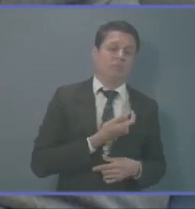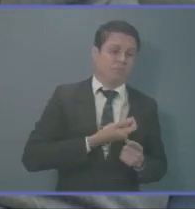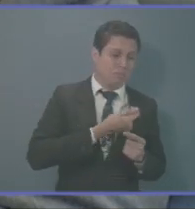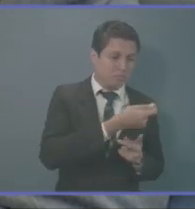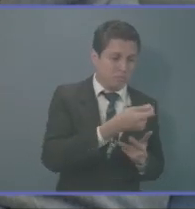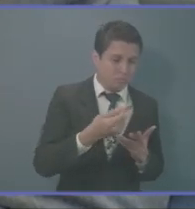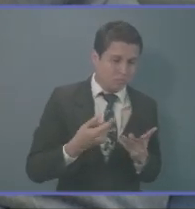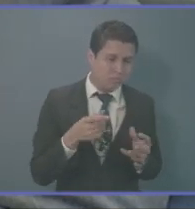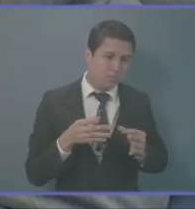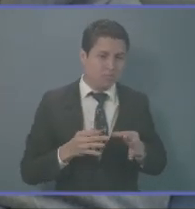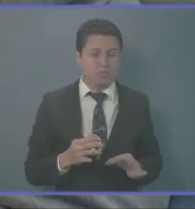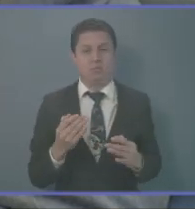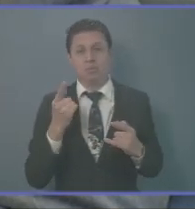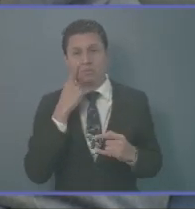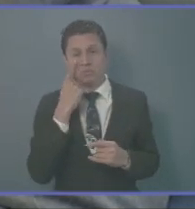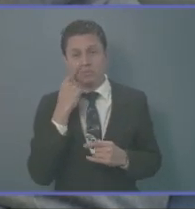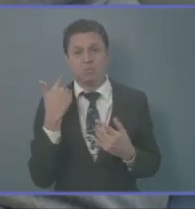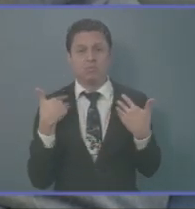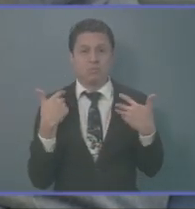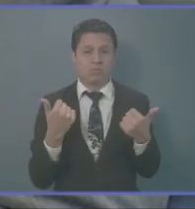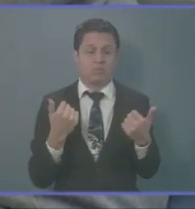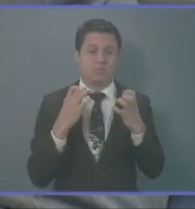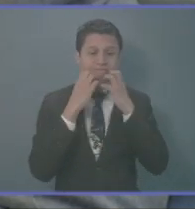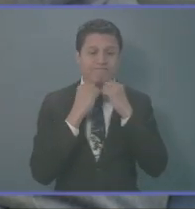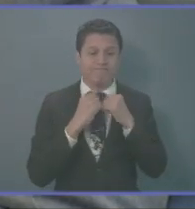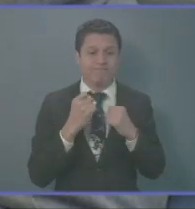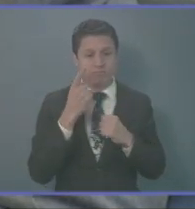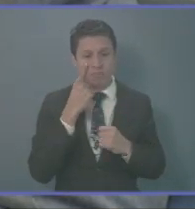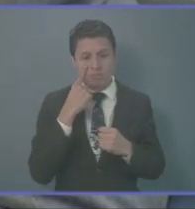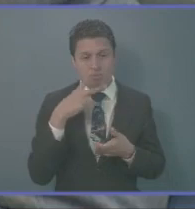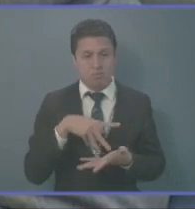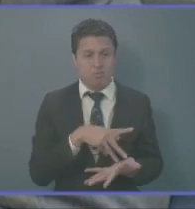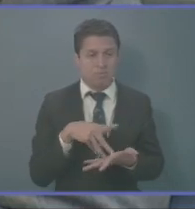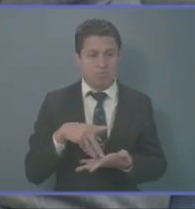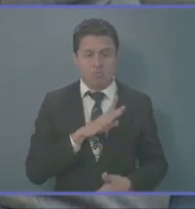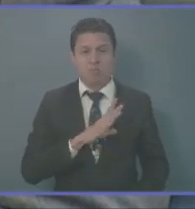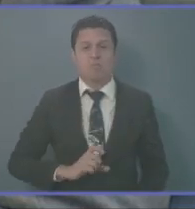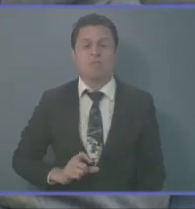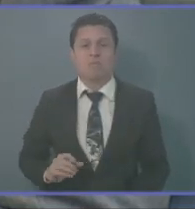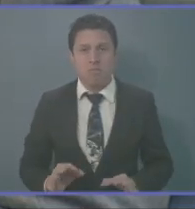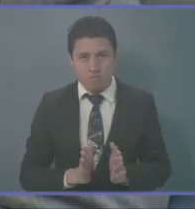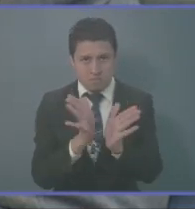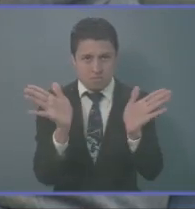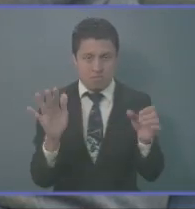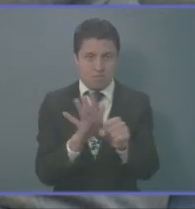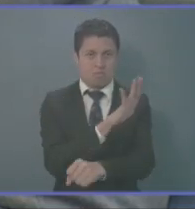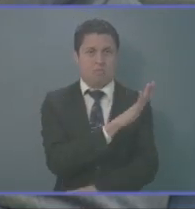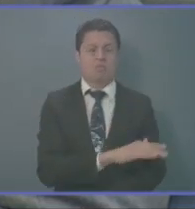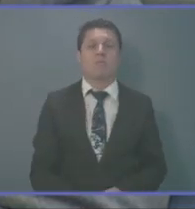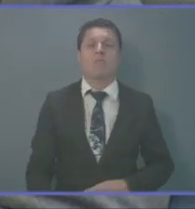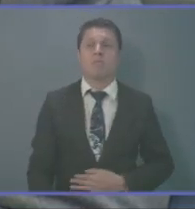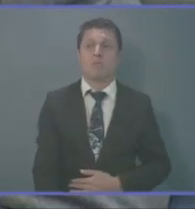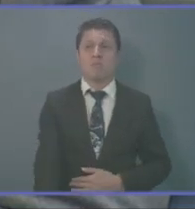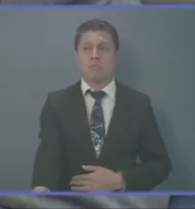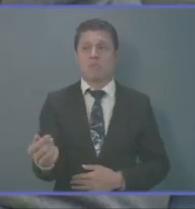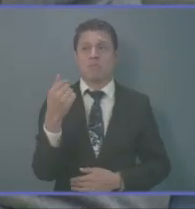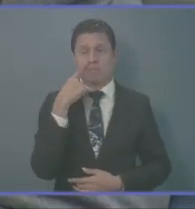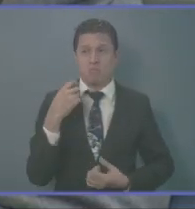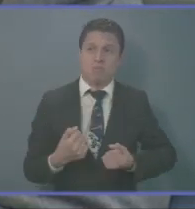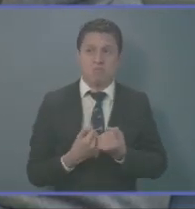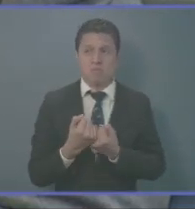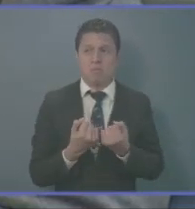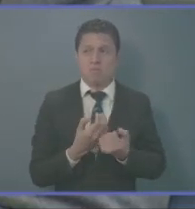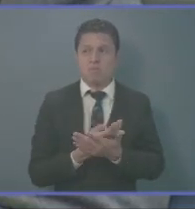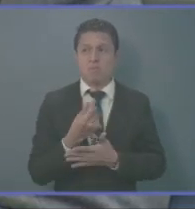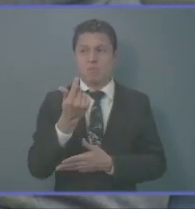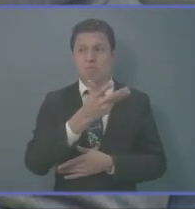medidas adoptadas por el gobierno para la contención de la pandemia del COVID-19 y la recuperación